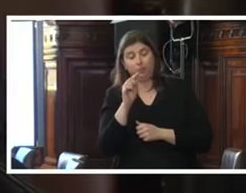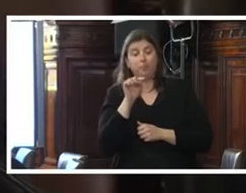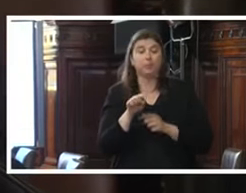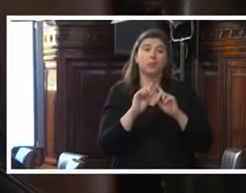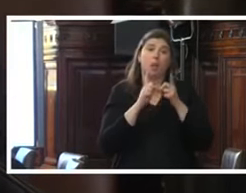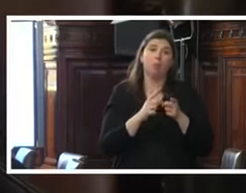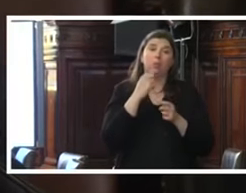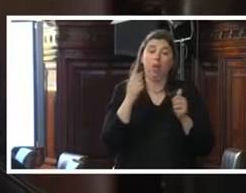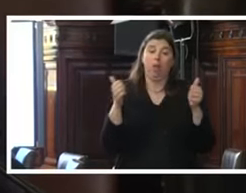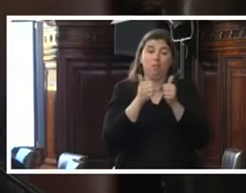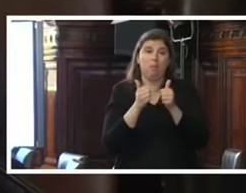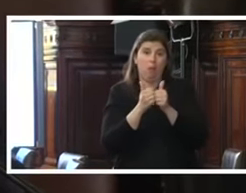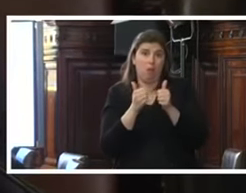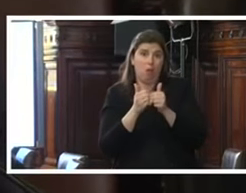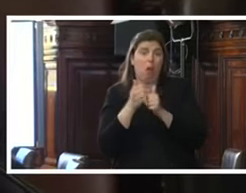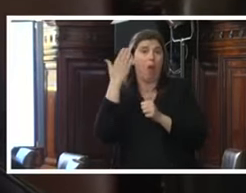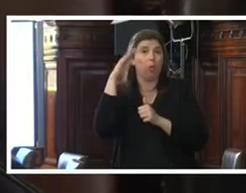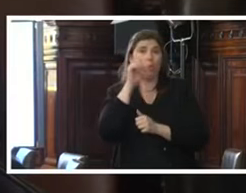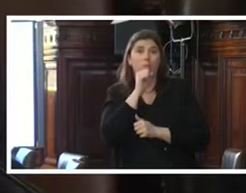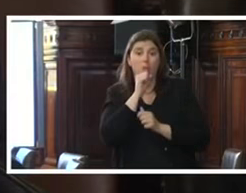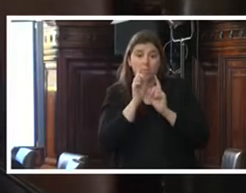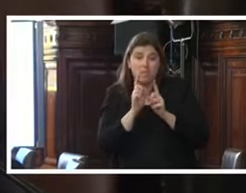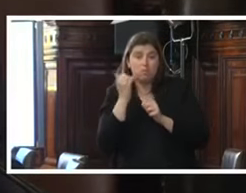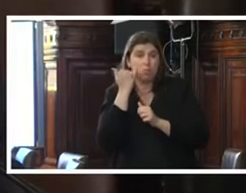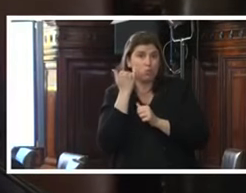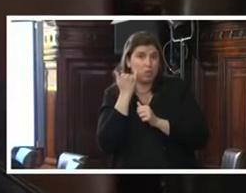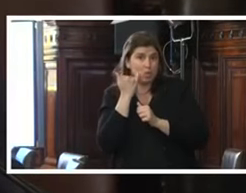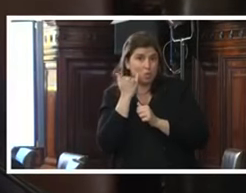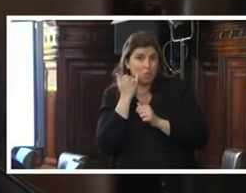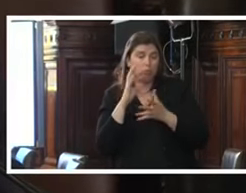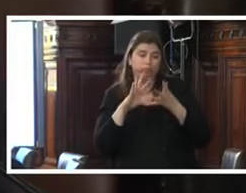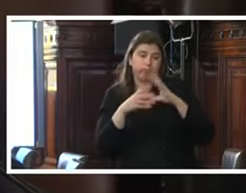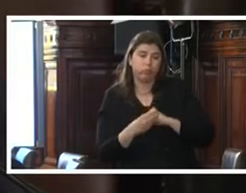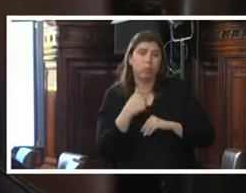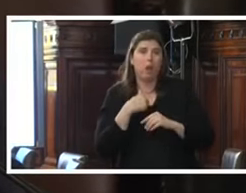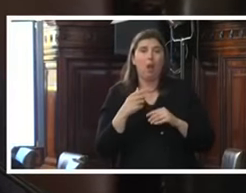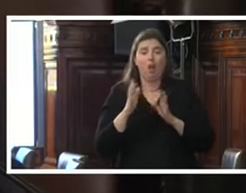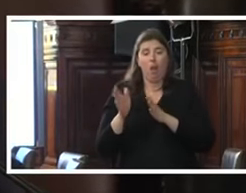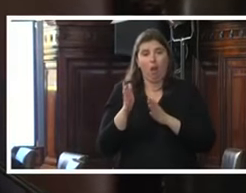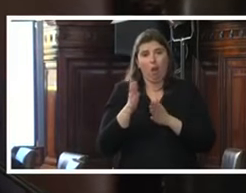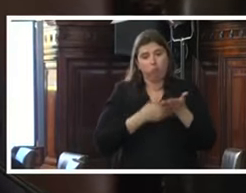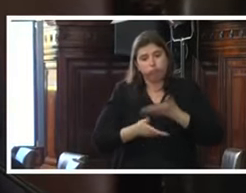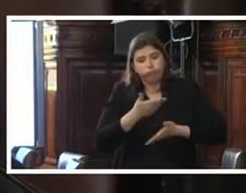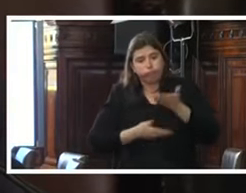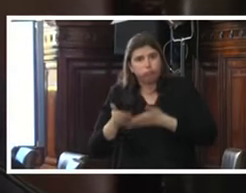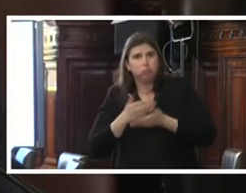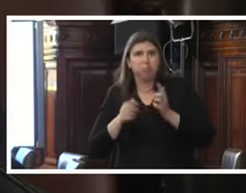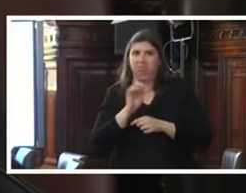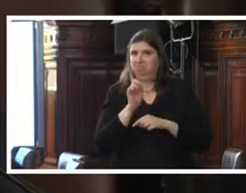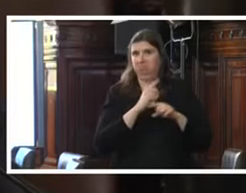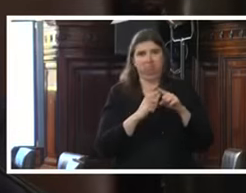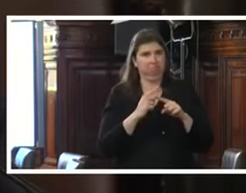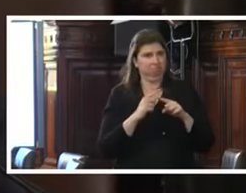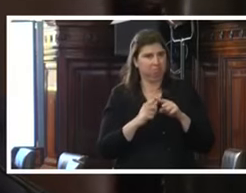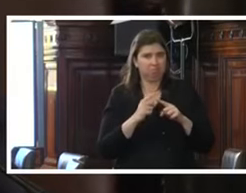las parejas formadas por personas adultas mayores del mismo sexo la oferta para la convivencia familiar es prácticamente inexistente según nuestra investigación citada